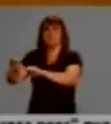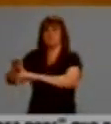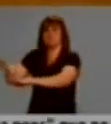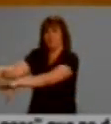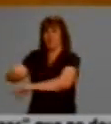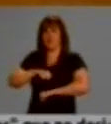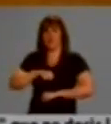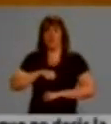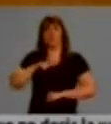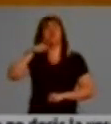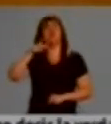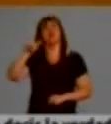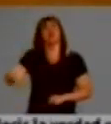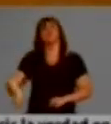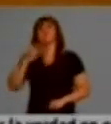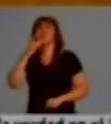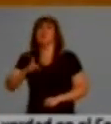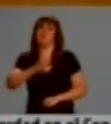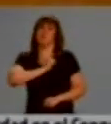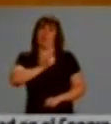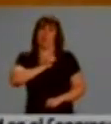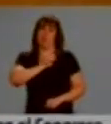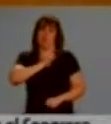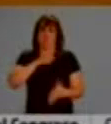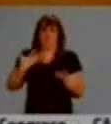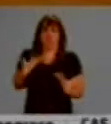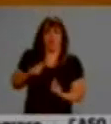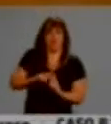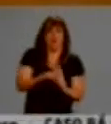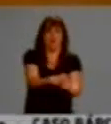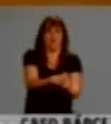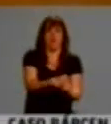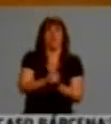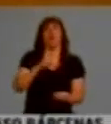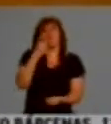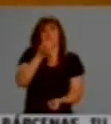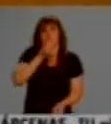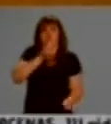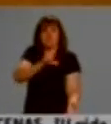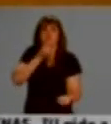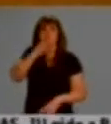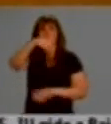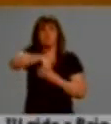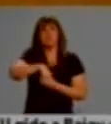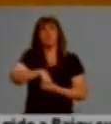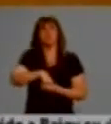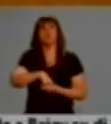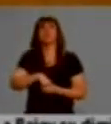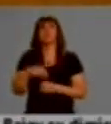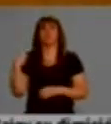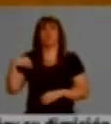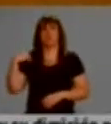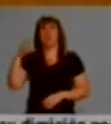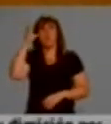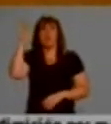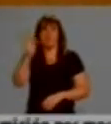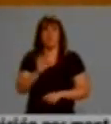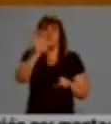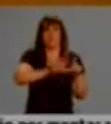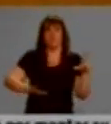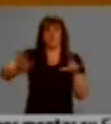por un inspector de la policía que le acompañó a esa primera cita en la Audiencia Nacional? Décimo